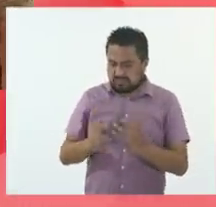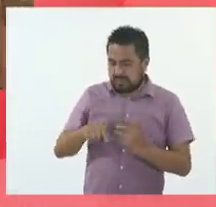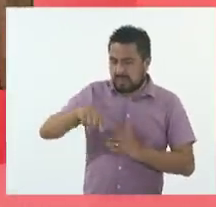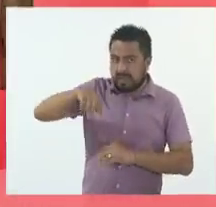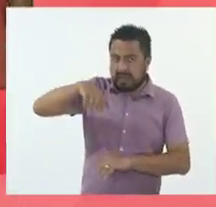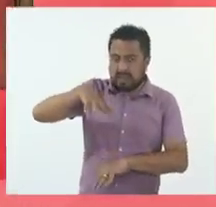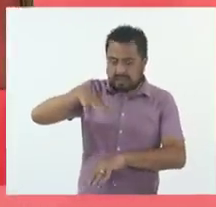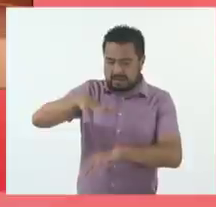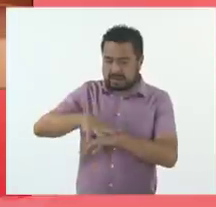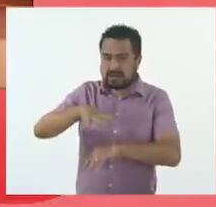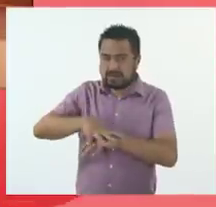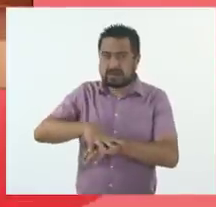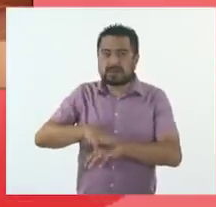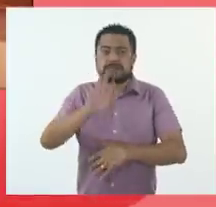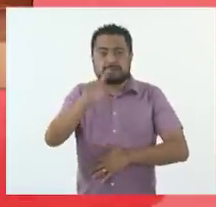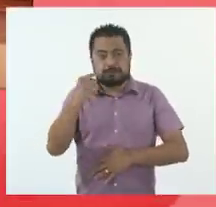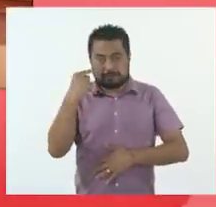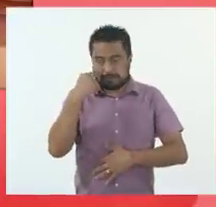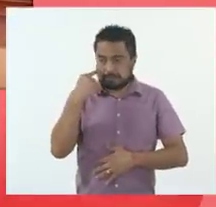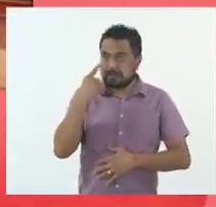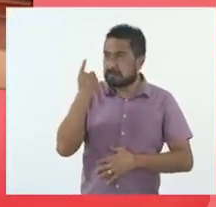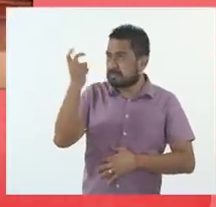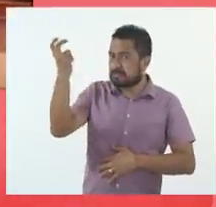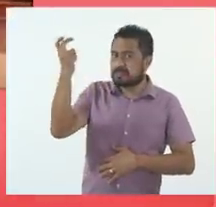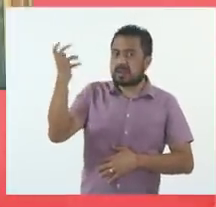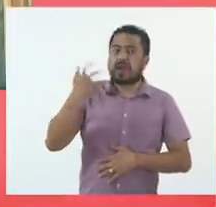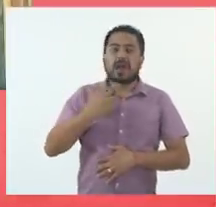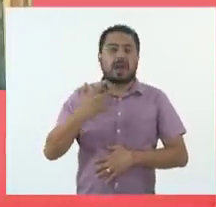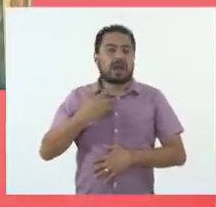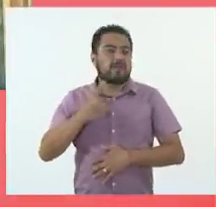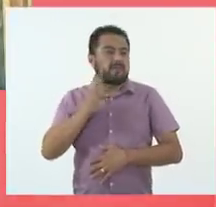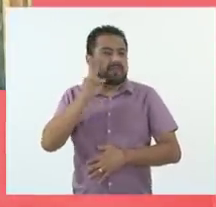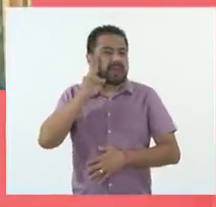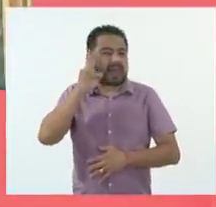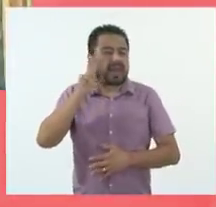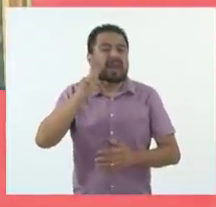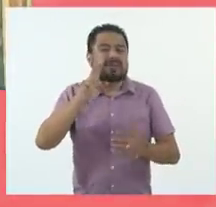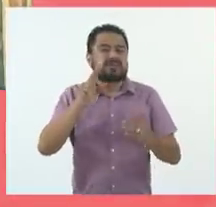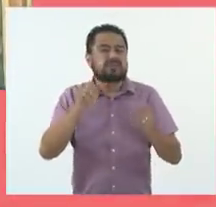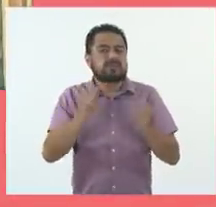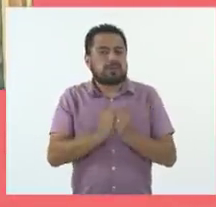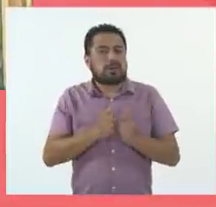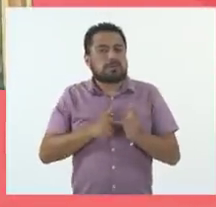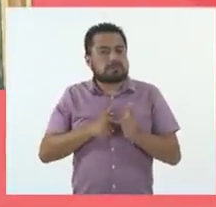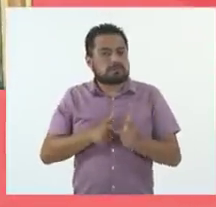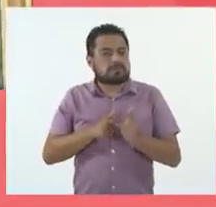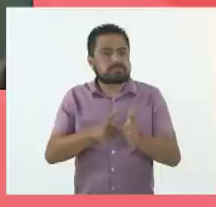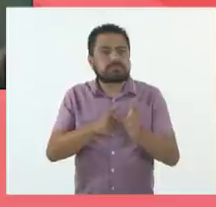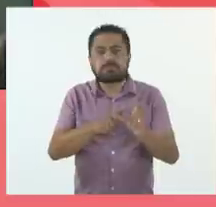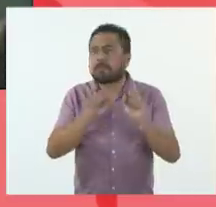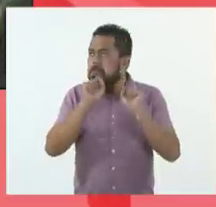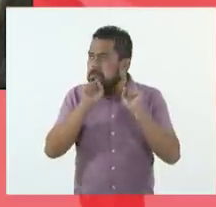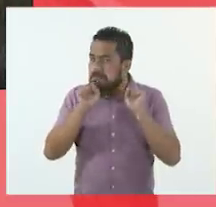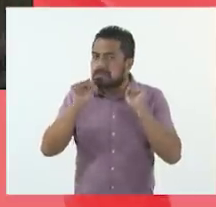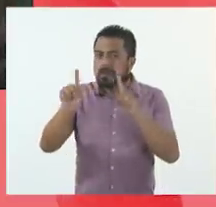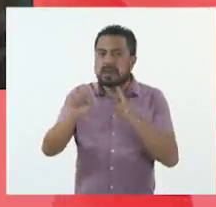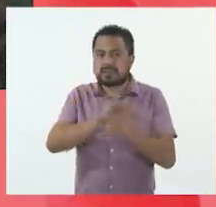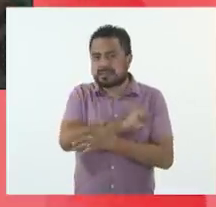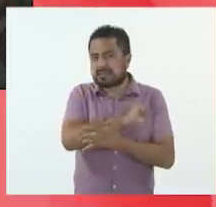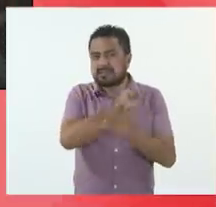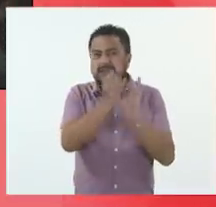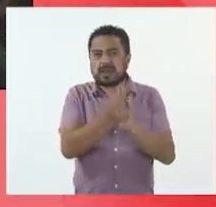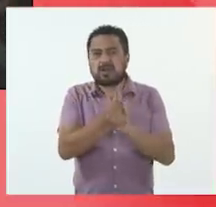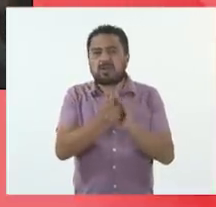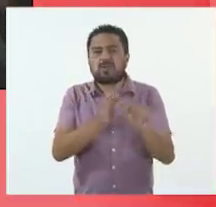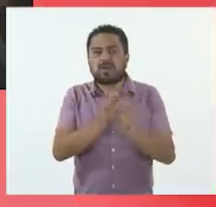Fíjate que ahí también es una Virgen Purísima Concepción y sigue el mismo símbolo